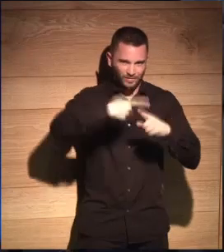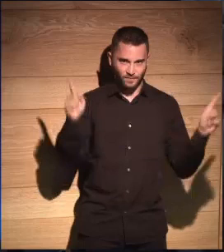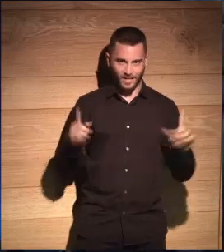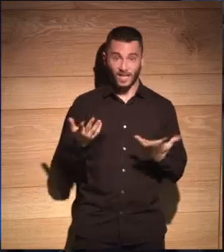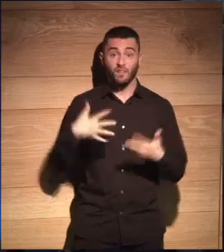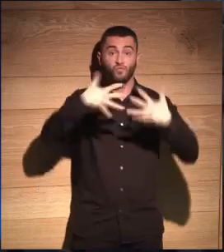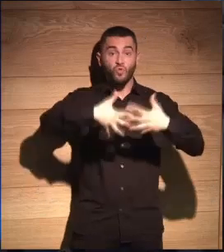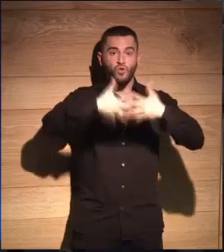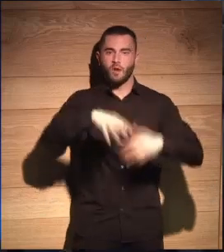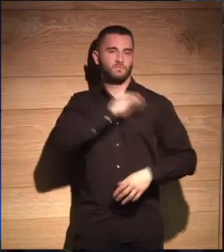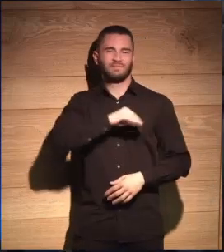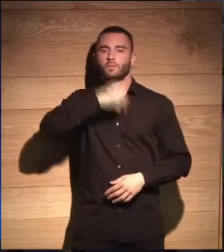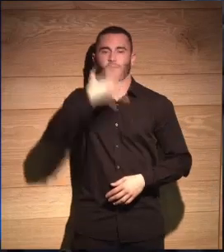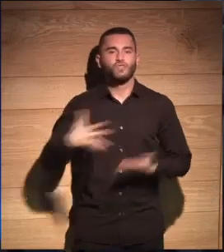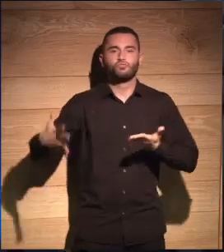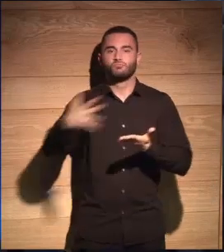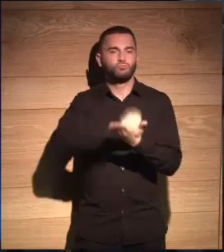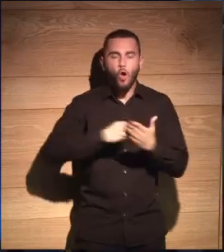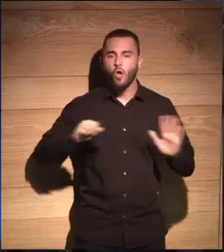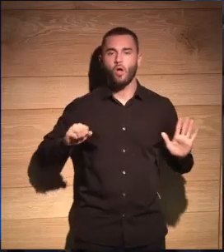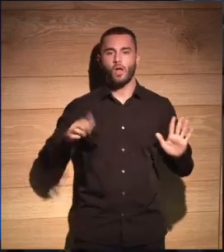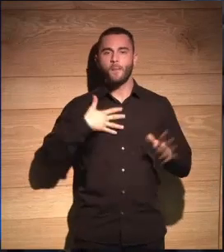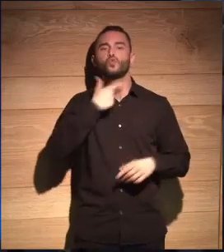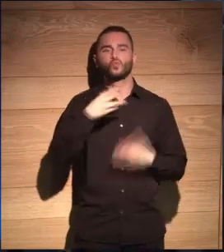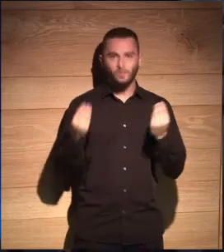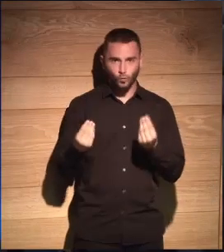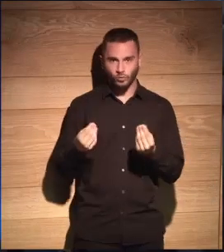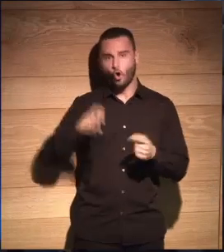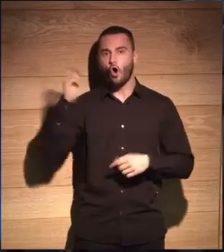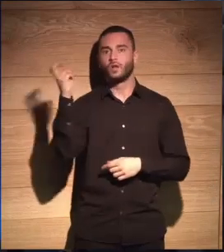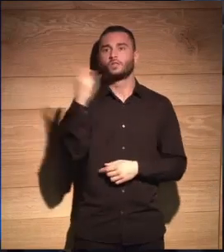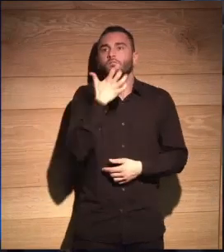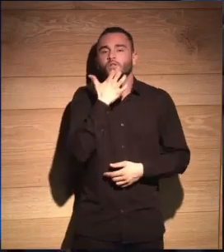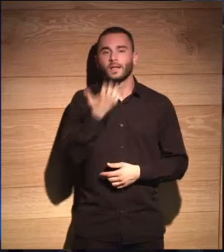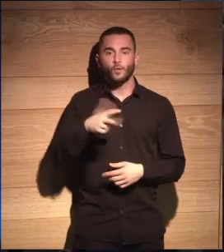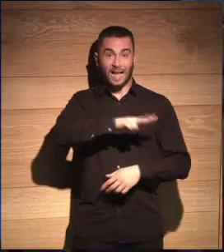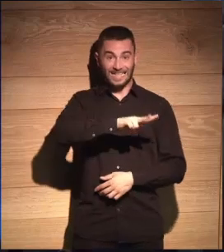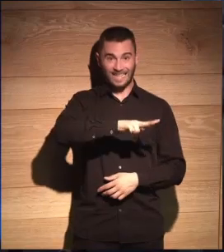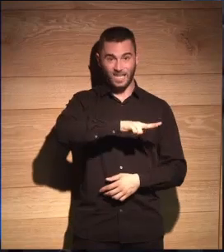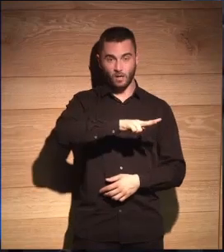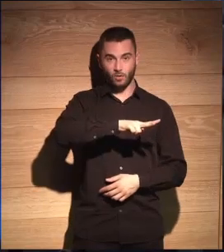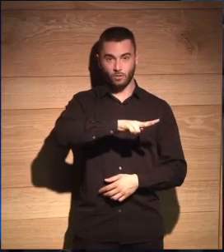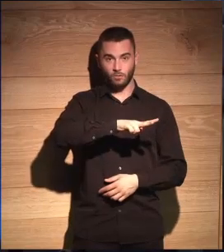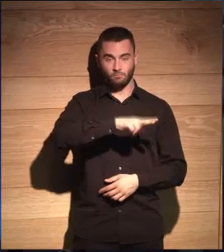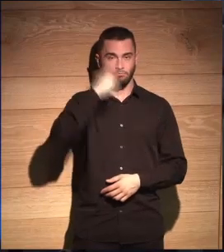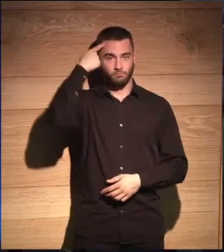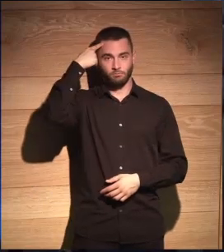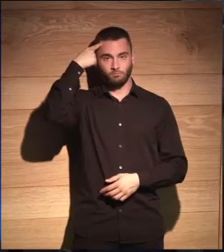muy bien todos. A mí la verdad es que me gustan mucho. Luego además hay otras consideraciones. Por ejemplo, en castellano no es necesario tener en